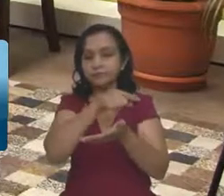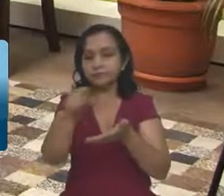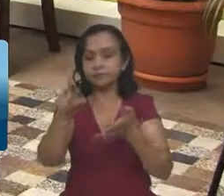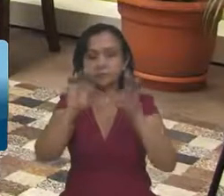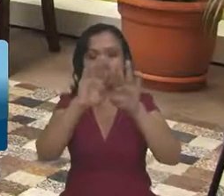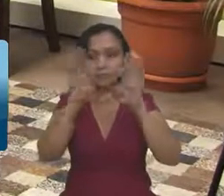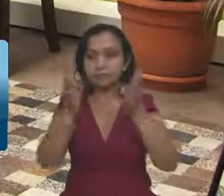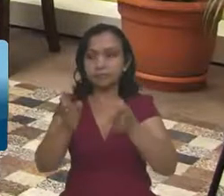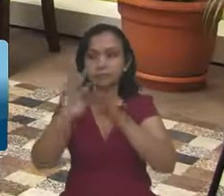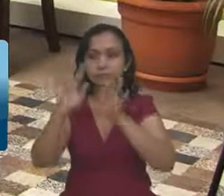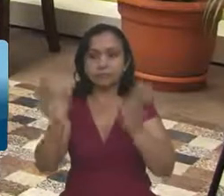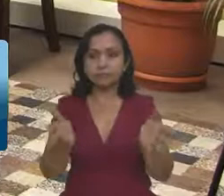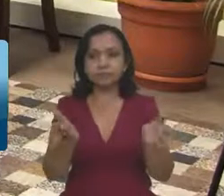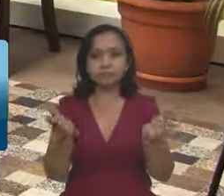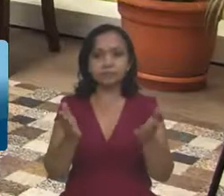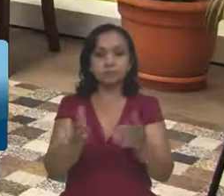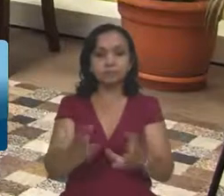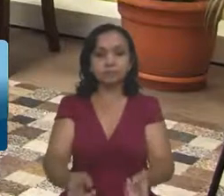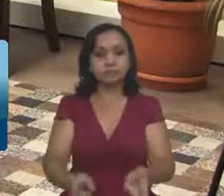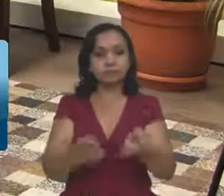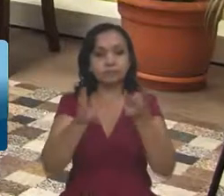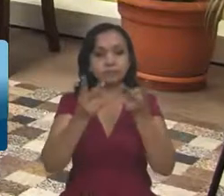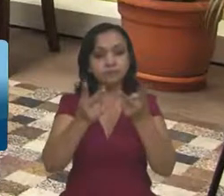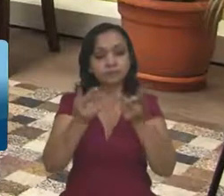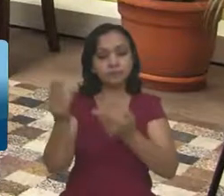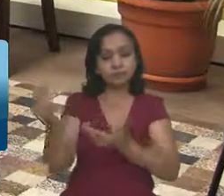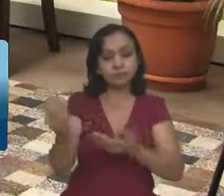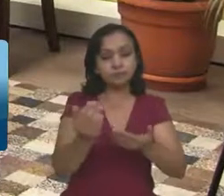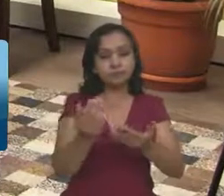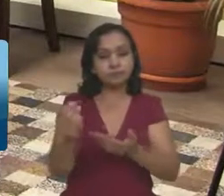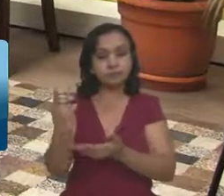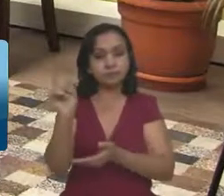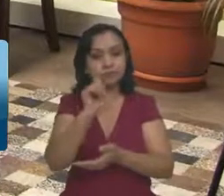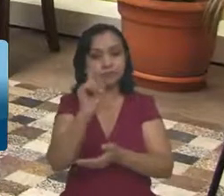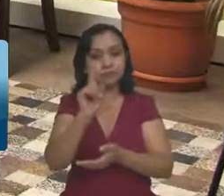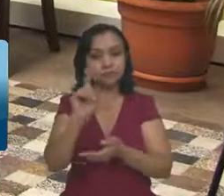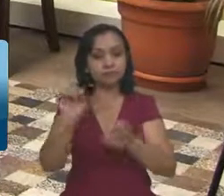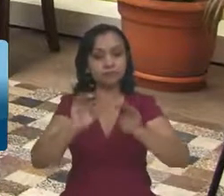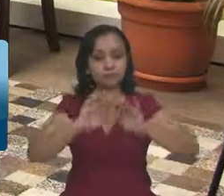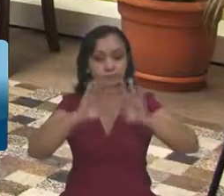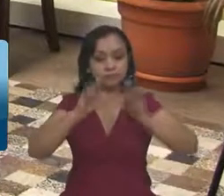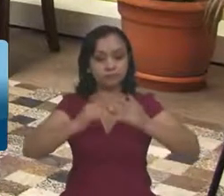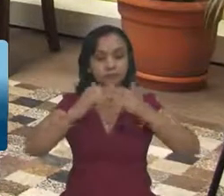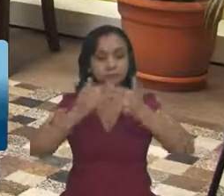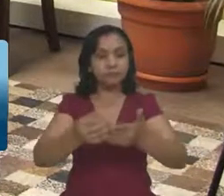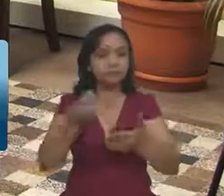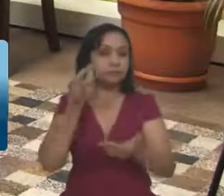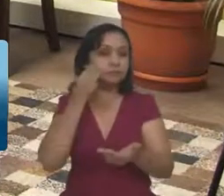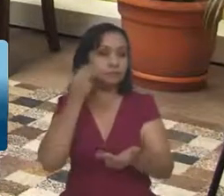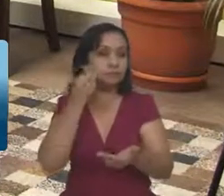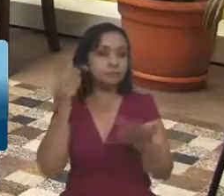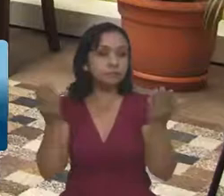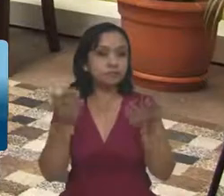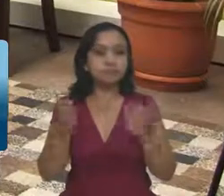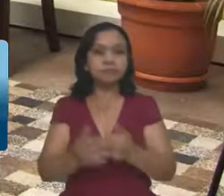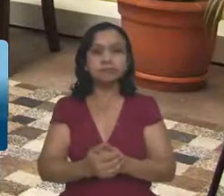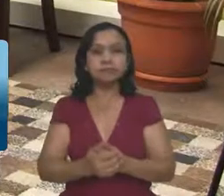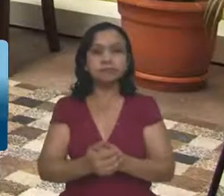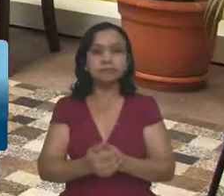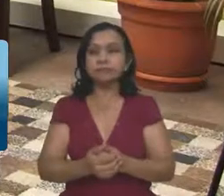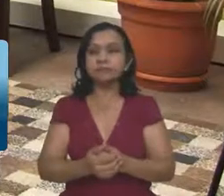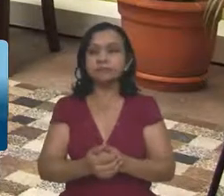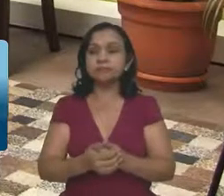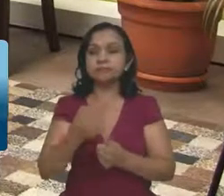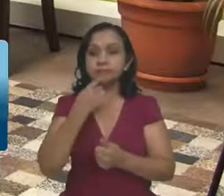que la vida del bebé no corra peligro, así también como la de la madre. Sí, como